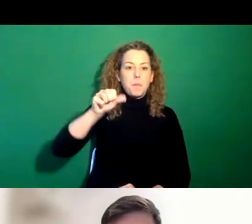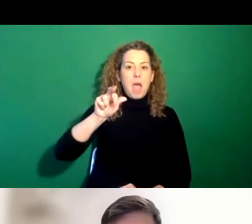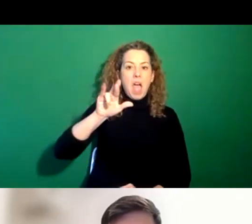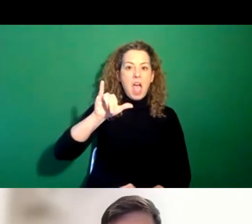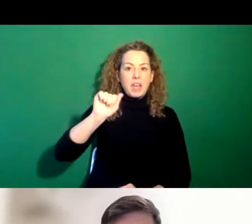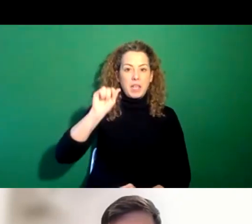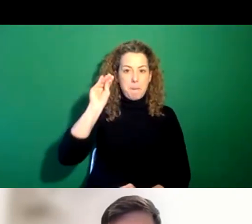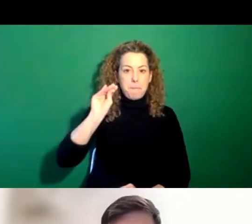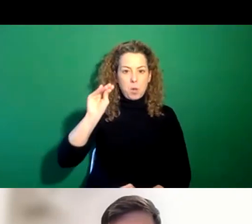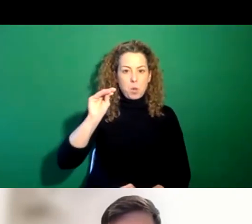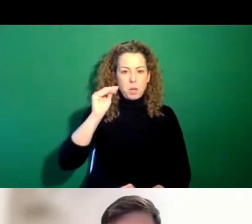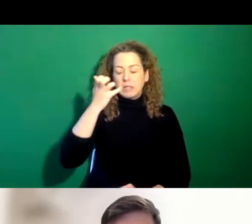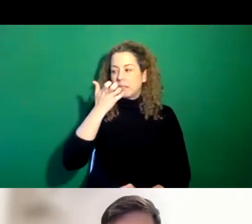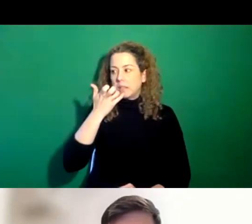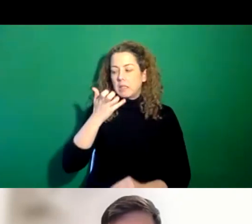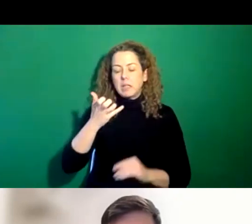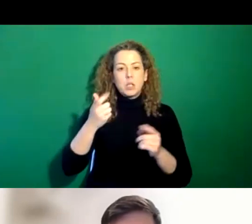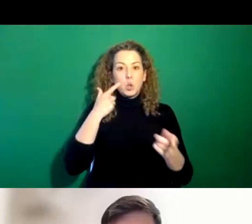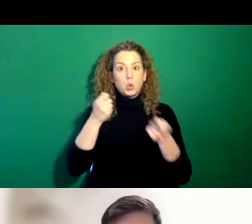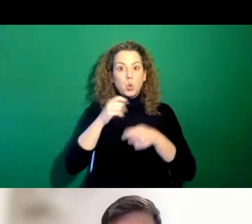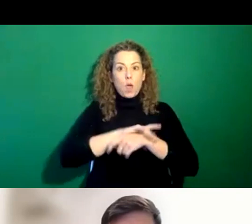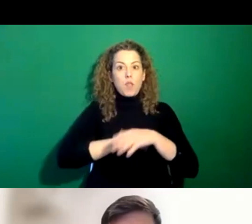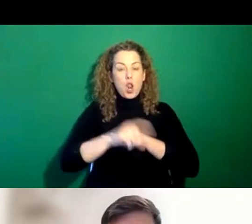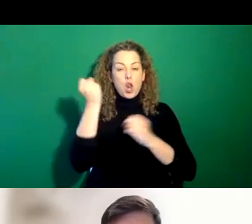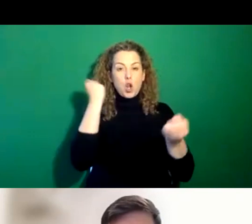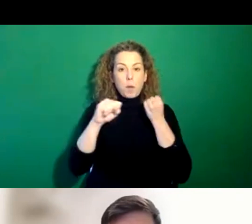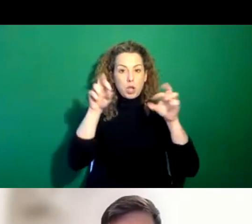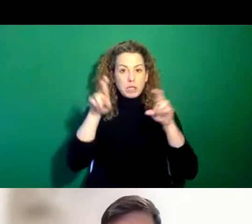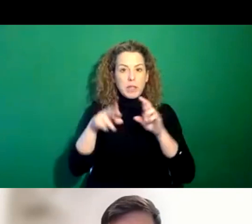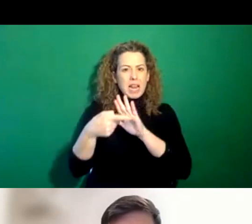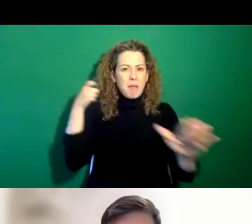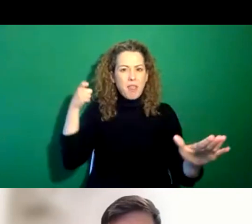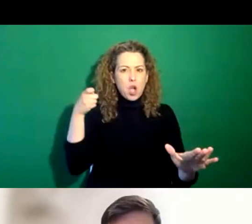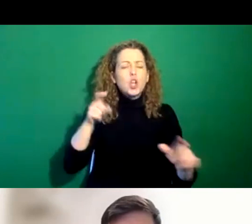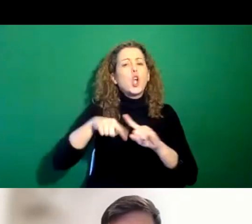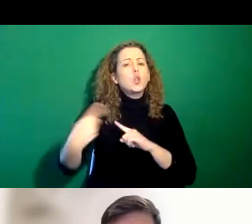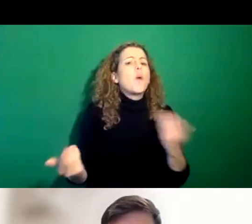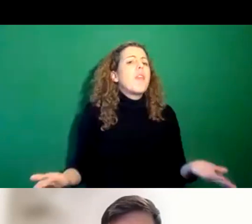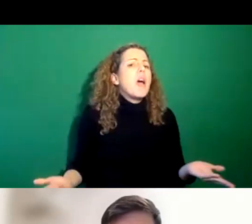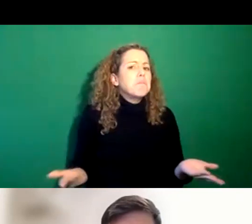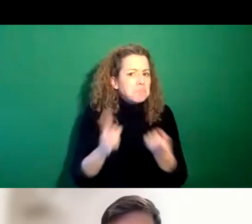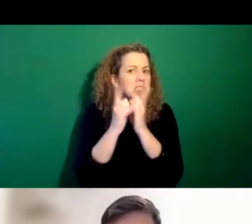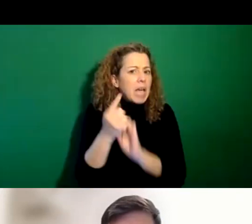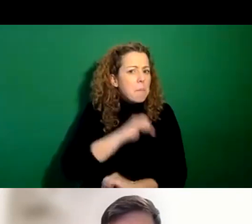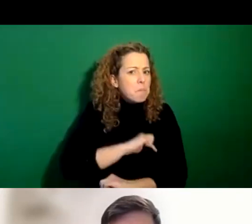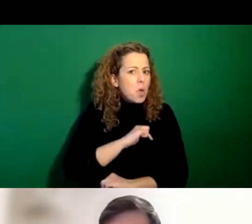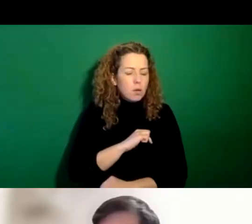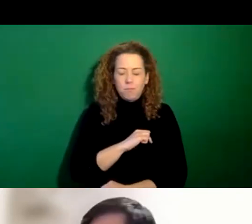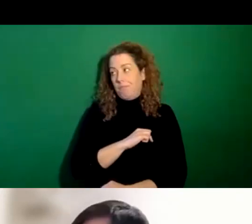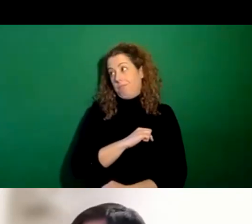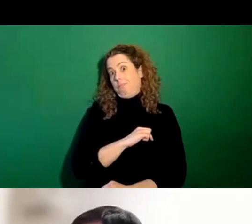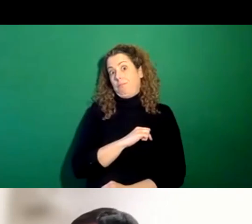consecuencia tiene la eliminación de las sujeciones en el comportamiento de sus residentes? ¿Ha notado cambios?